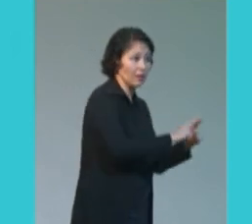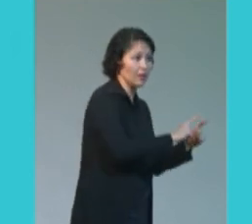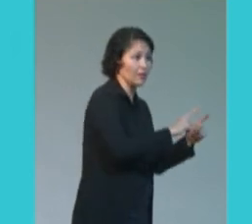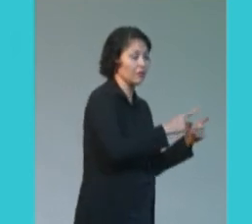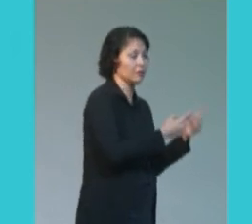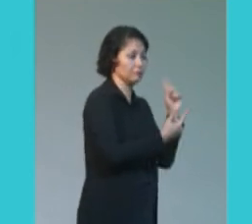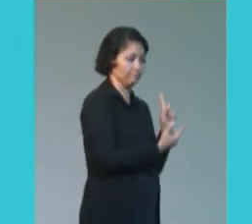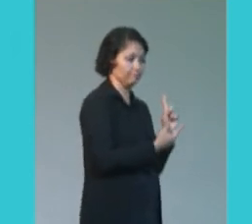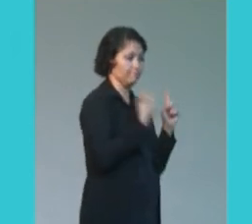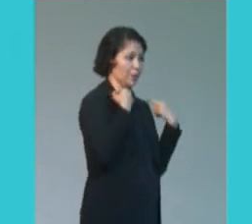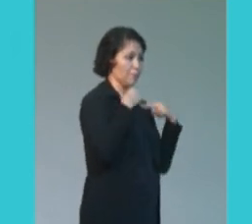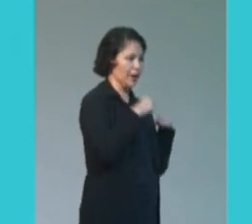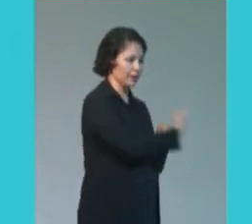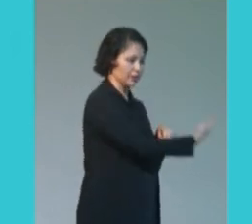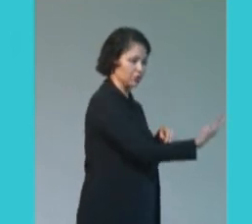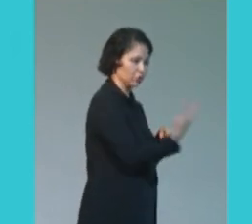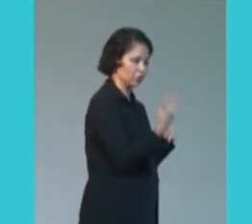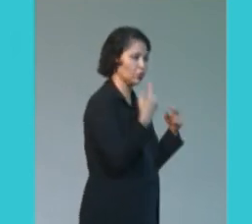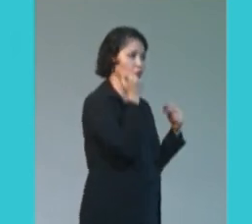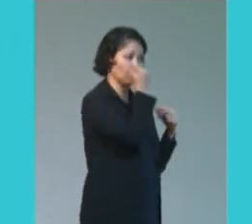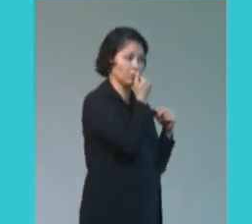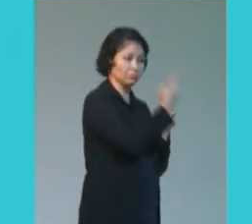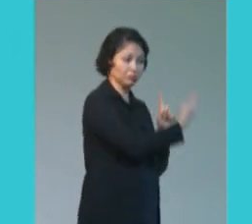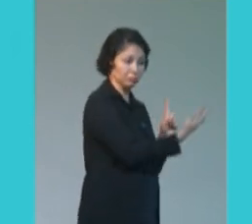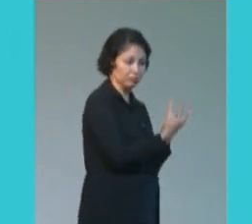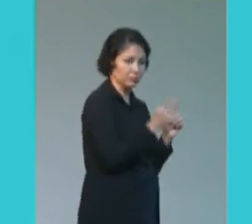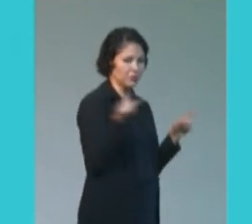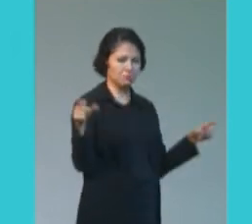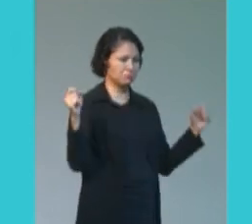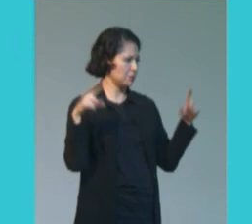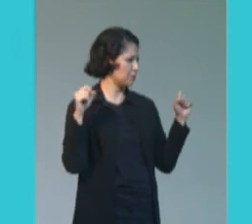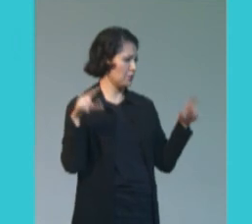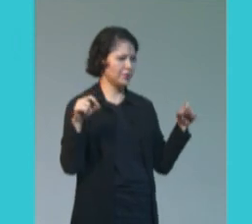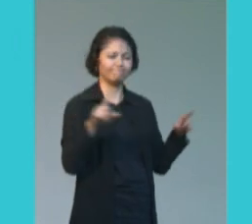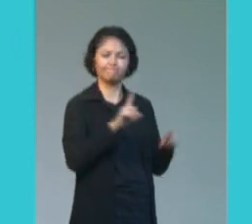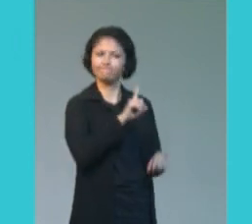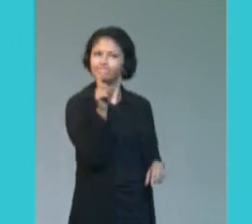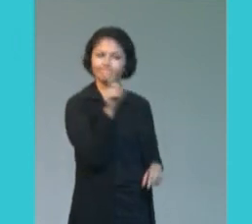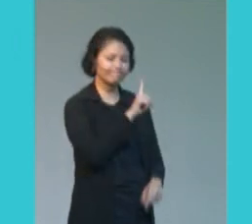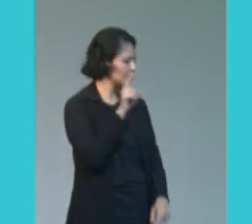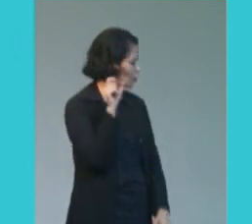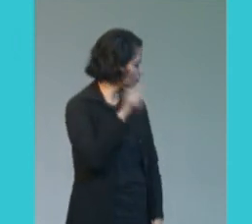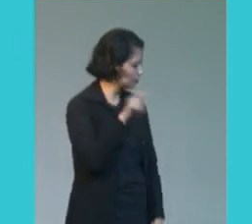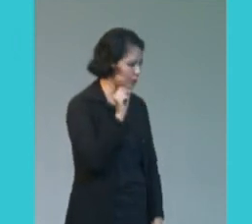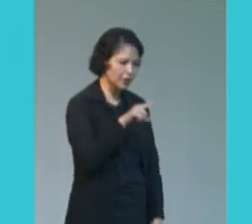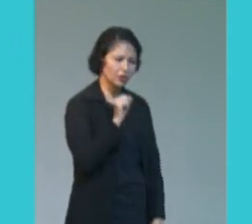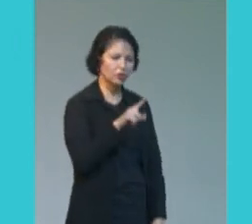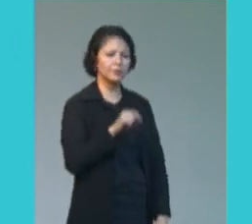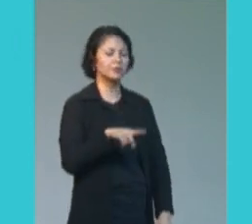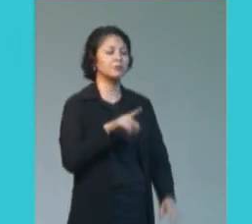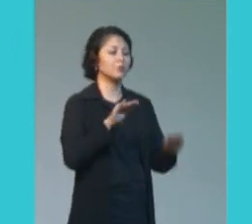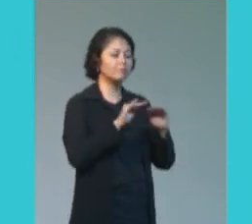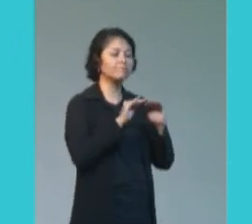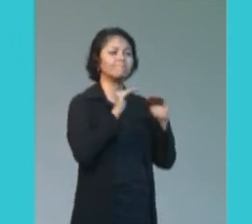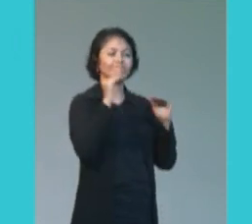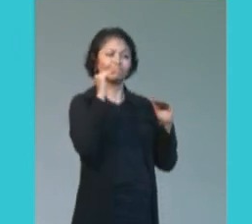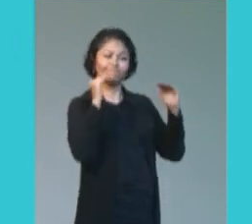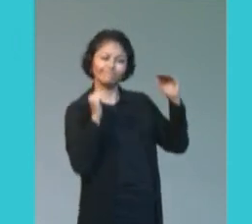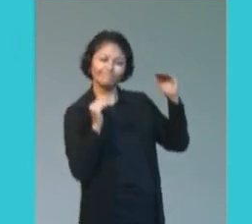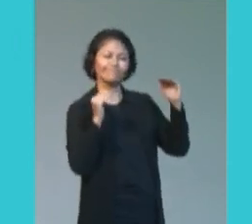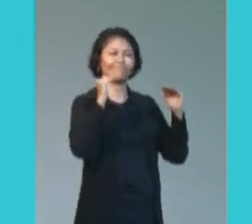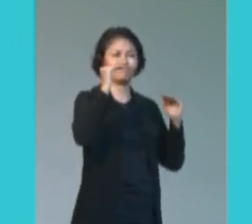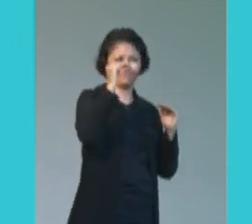mismo no los contenidos pueden ser los mismos los alumnos pueden ser los mismos los profesores son los mismos pero hay una tecnología que va a requerir